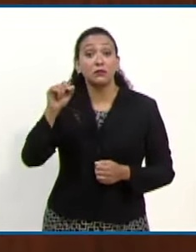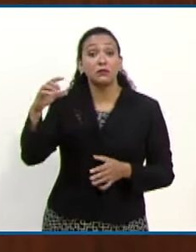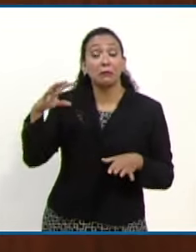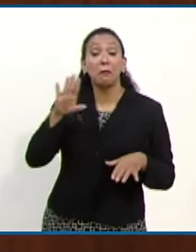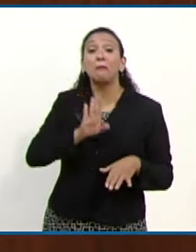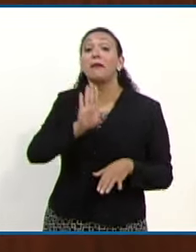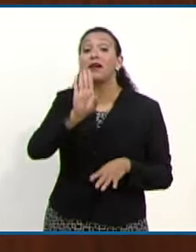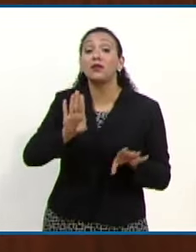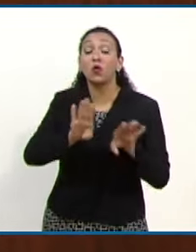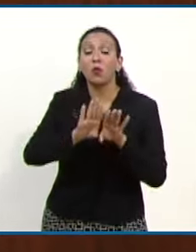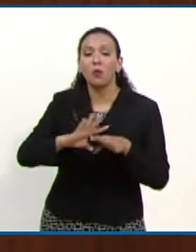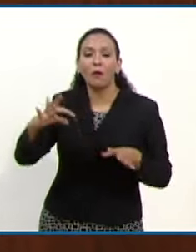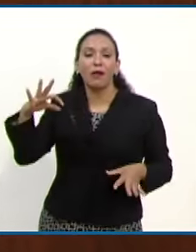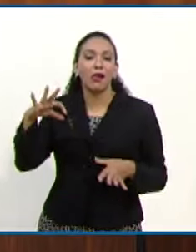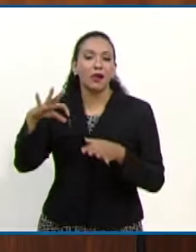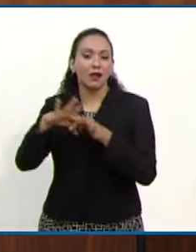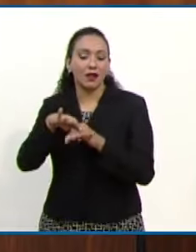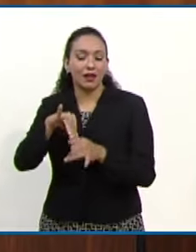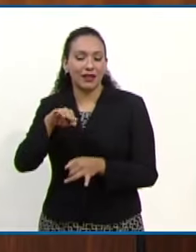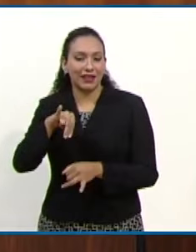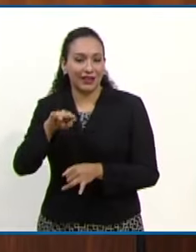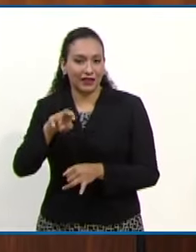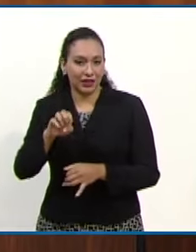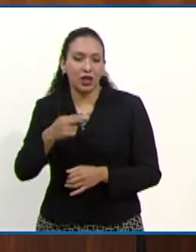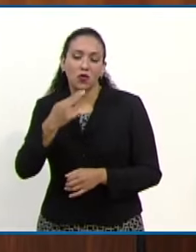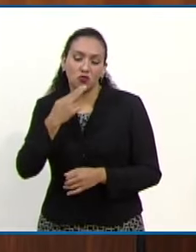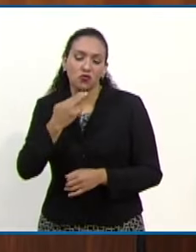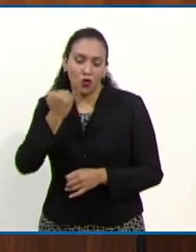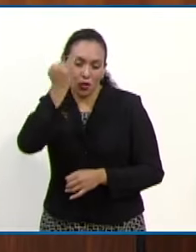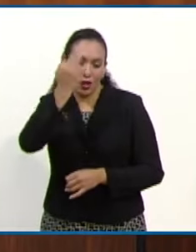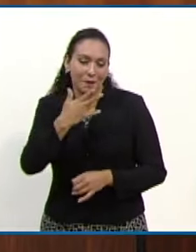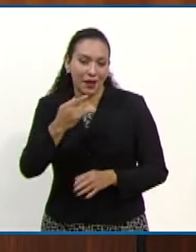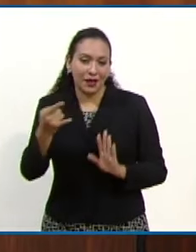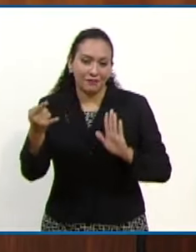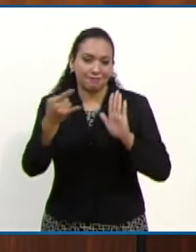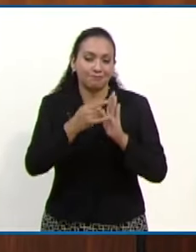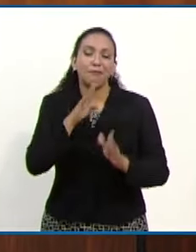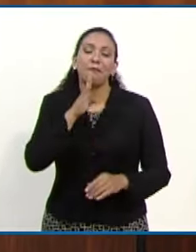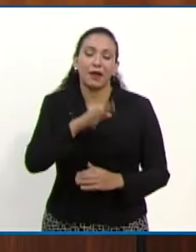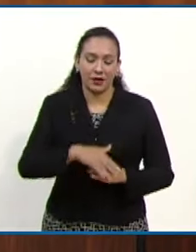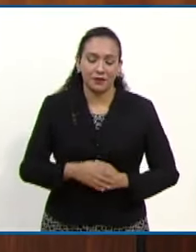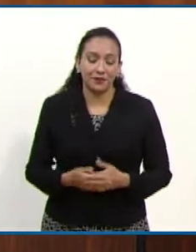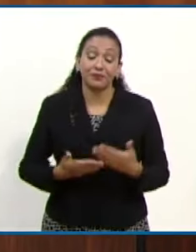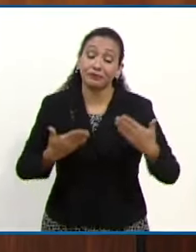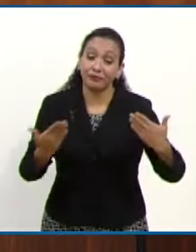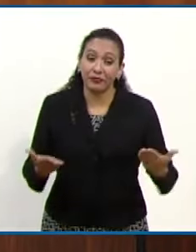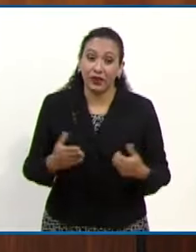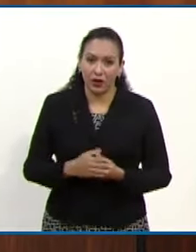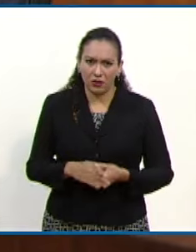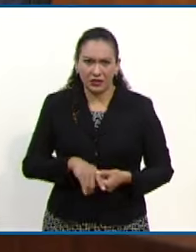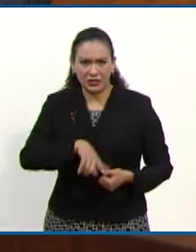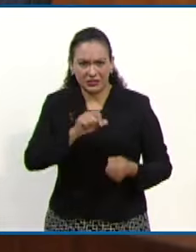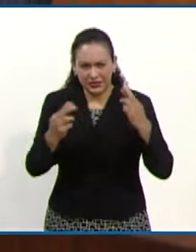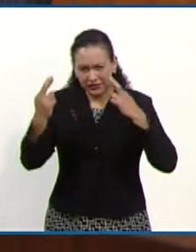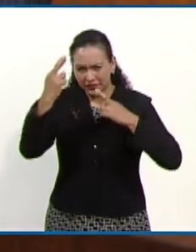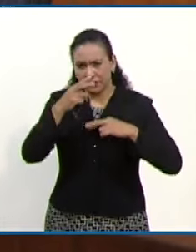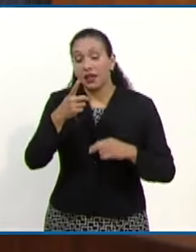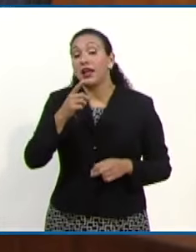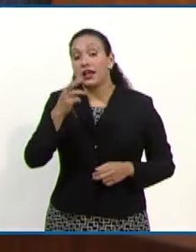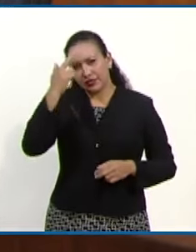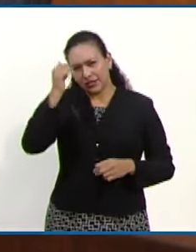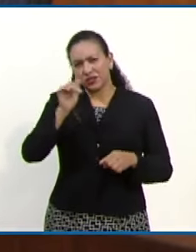utilizó indebidamente el logotipo del INE. Al considerar como infundados e inoperantes los agravios expuestos por Xóchitl